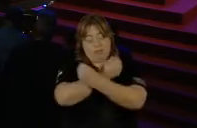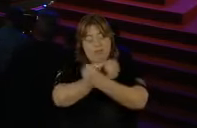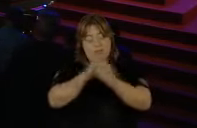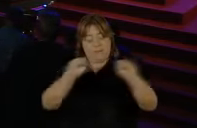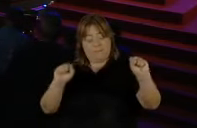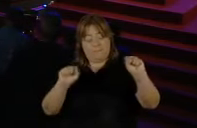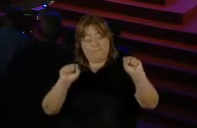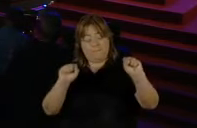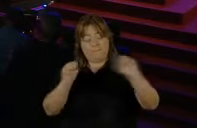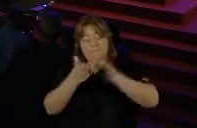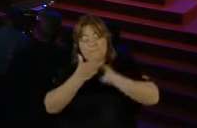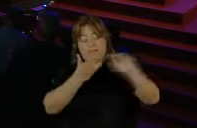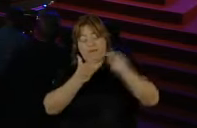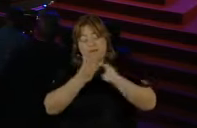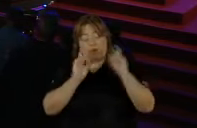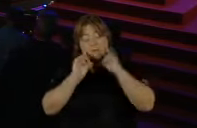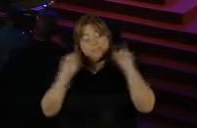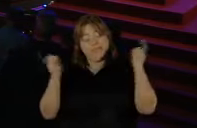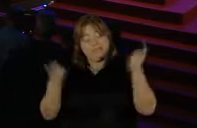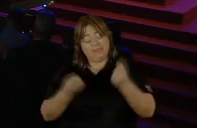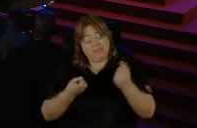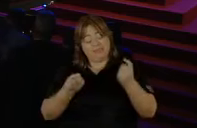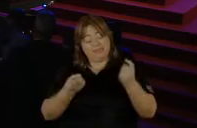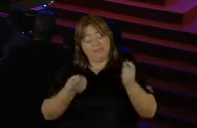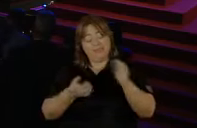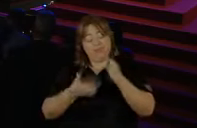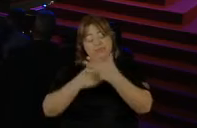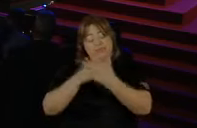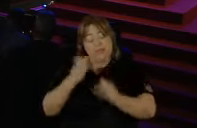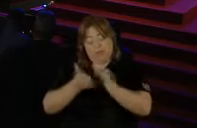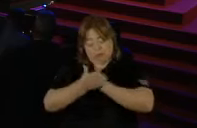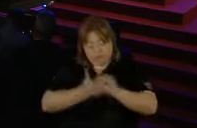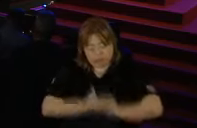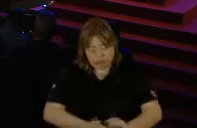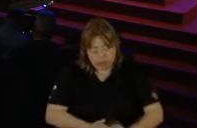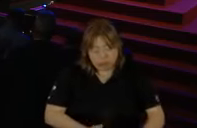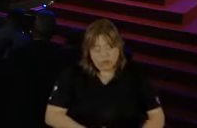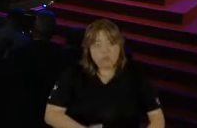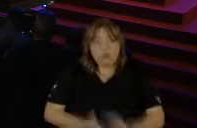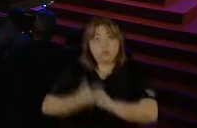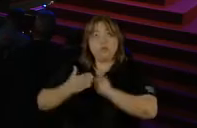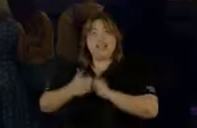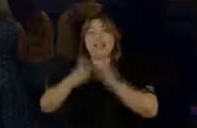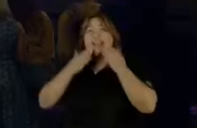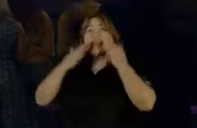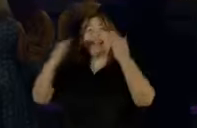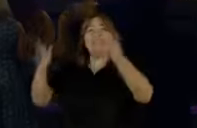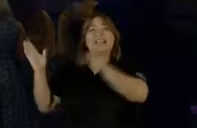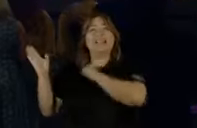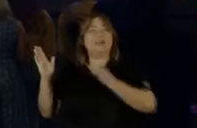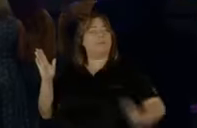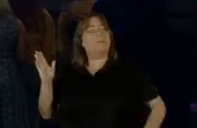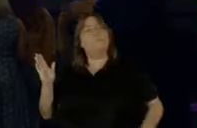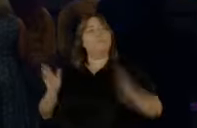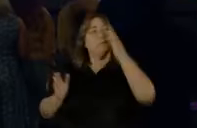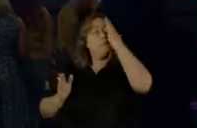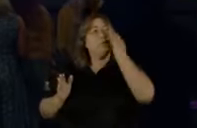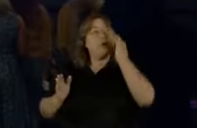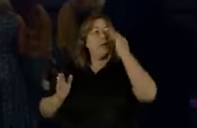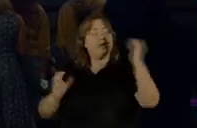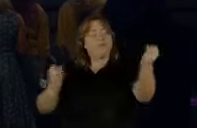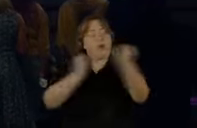mis pecados. Límpiame con tu sangre. Gracias, Señor, por amarme